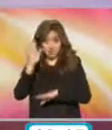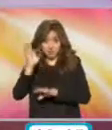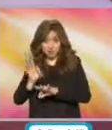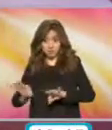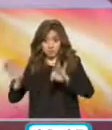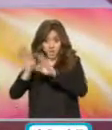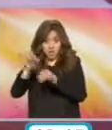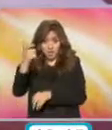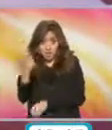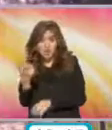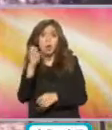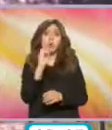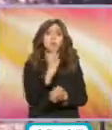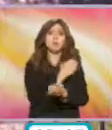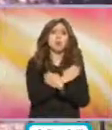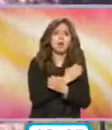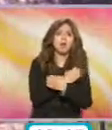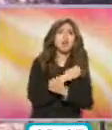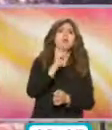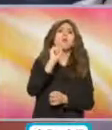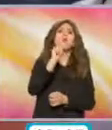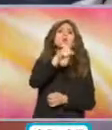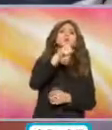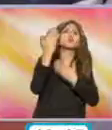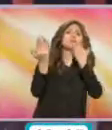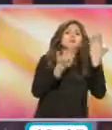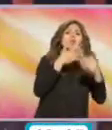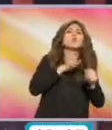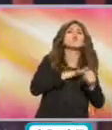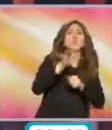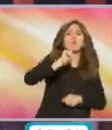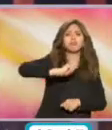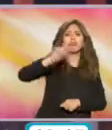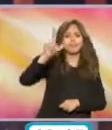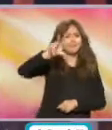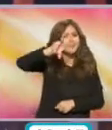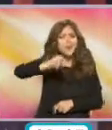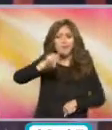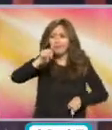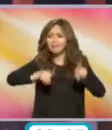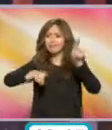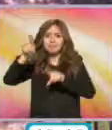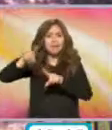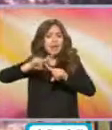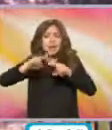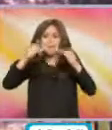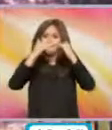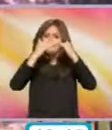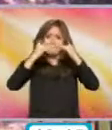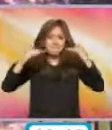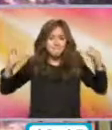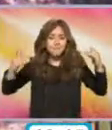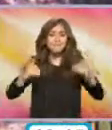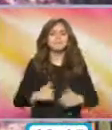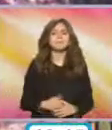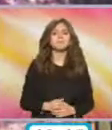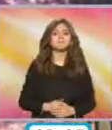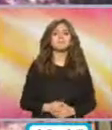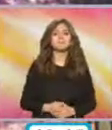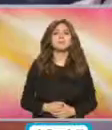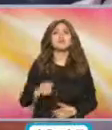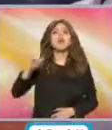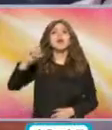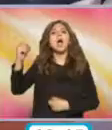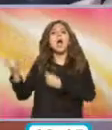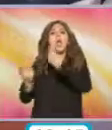educativo, profesión, ¿no? Aquí no Conecta existe, por de igual. verdad, nada de diferencias. ¿No? Así Es una cosa muy interesante. Algunos expertos dicen